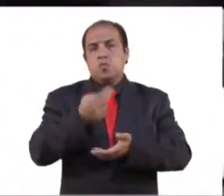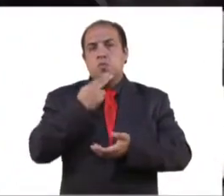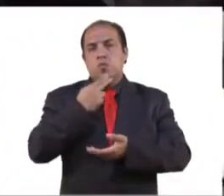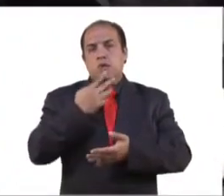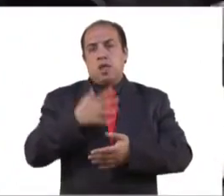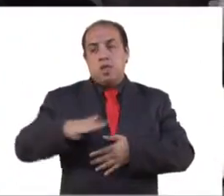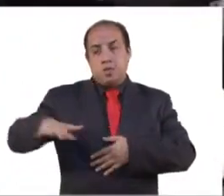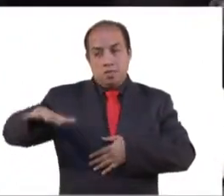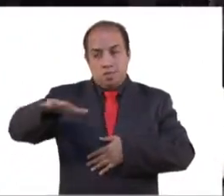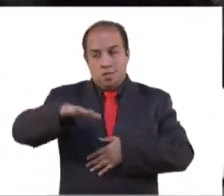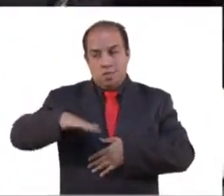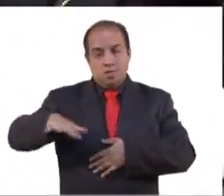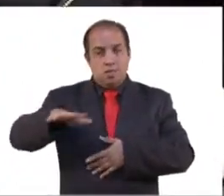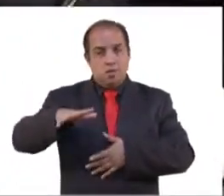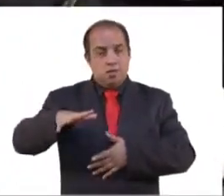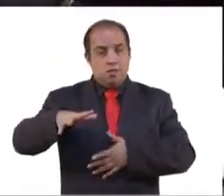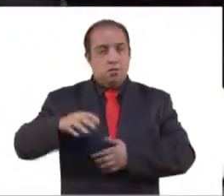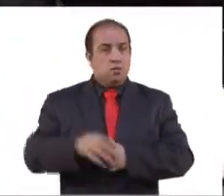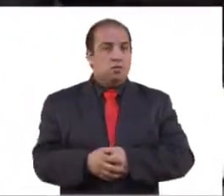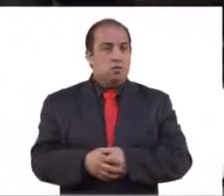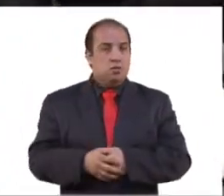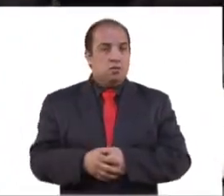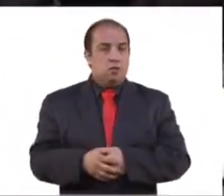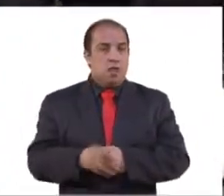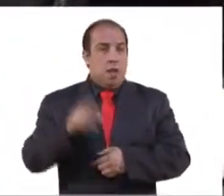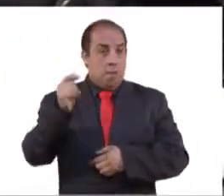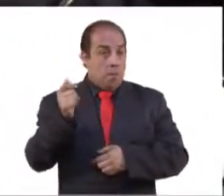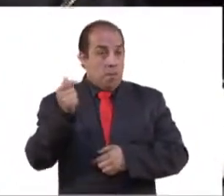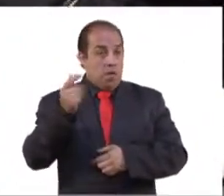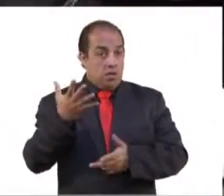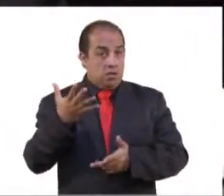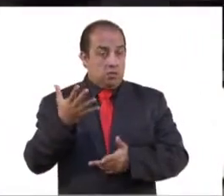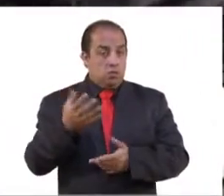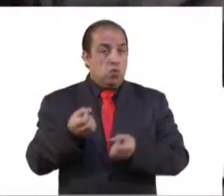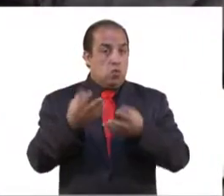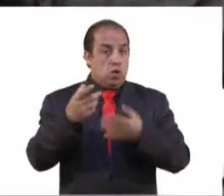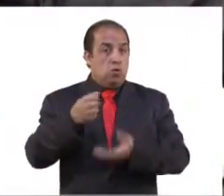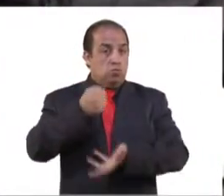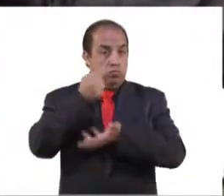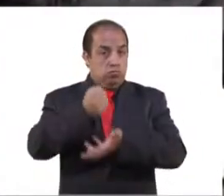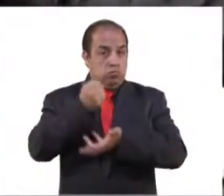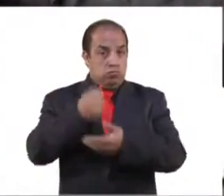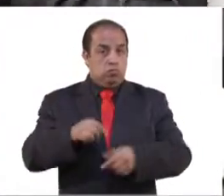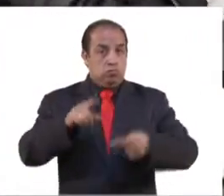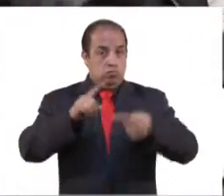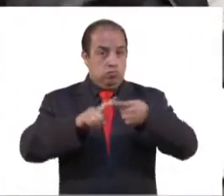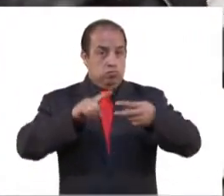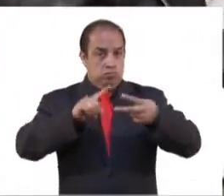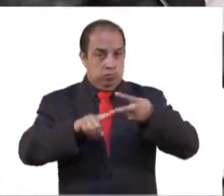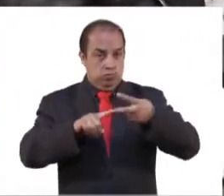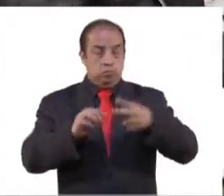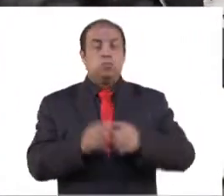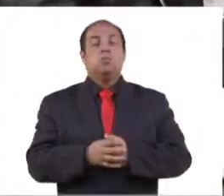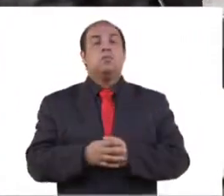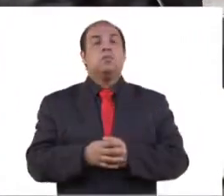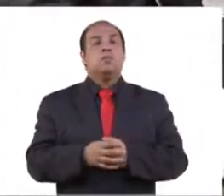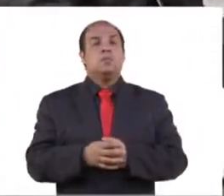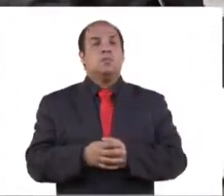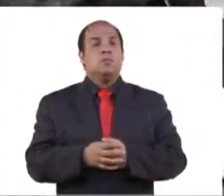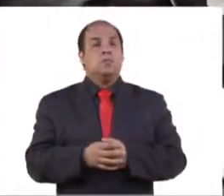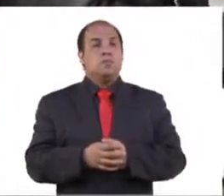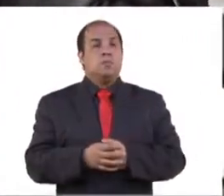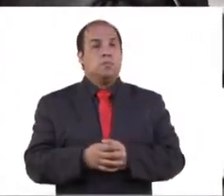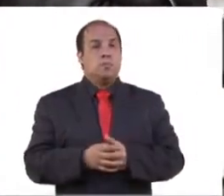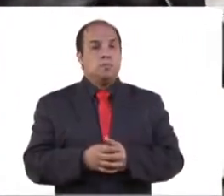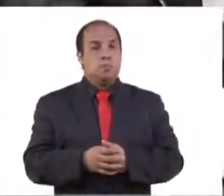precisamente para estas, de estas pensiones? Y segundo, ¿Habría en todo caso